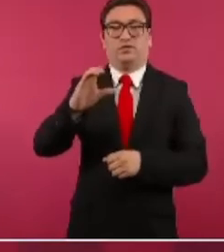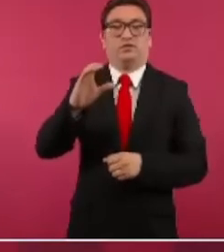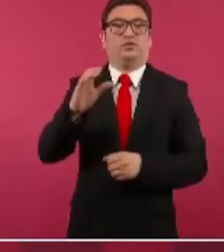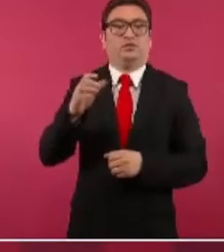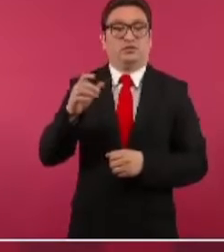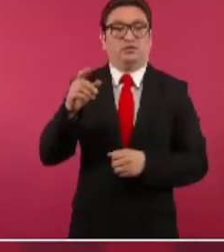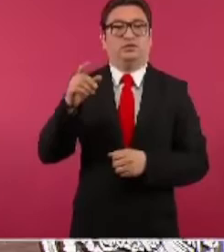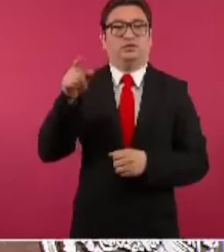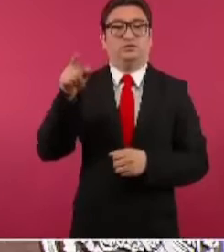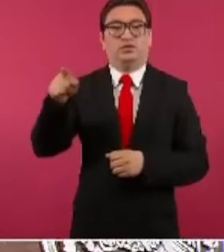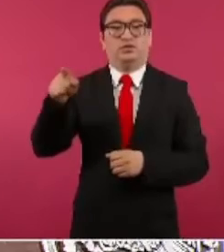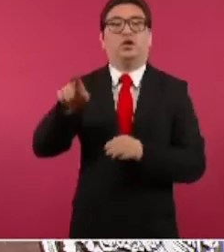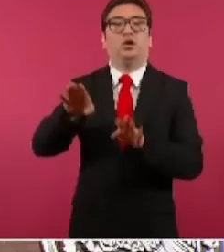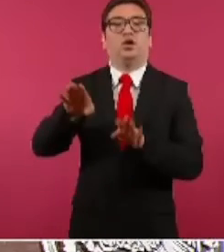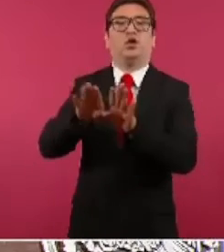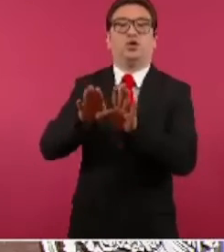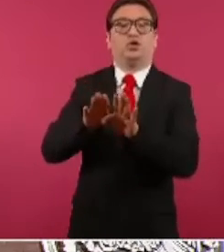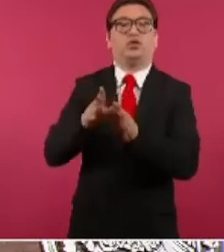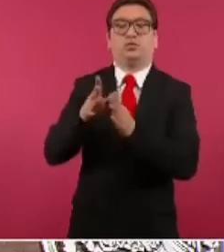en premio,